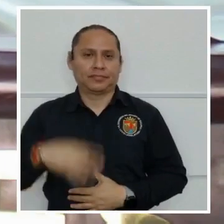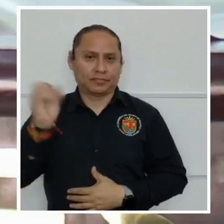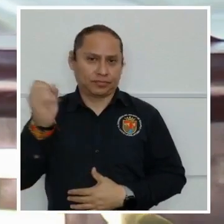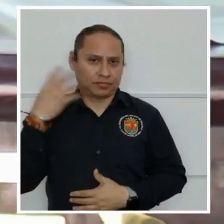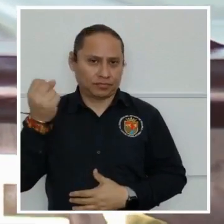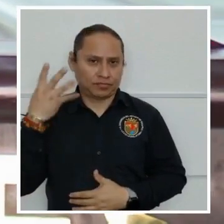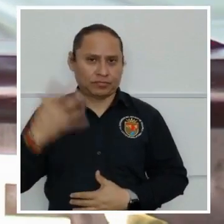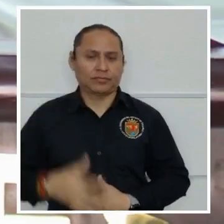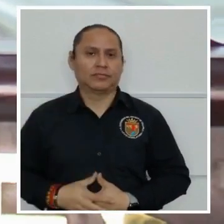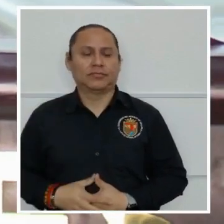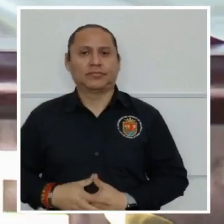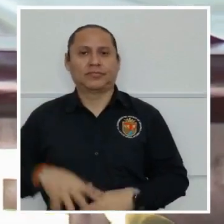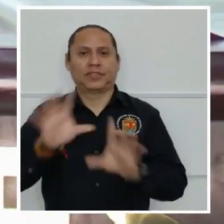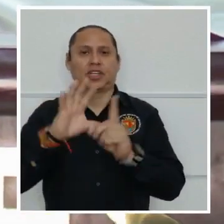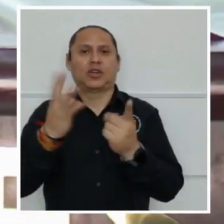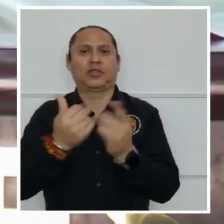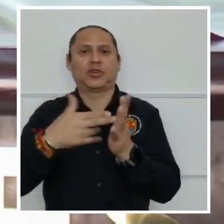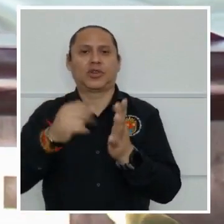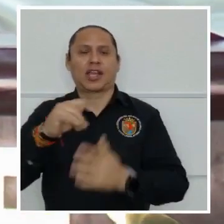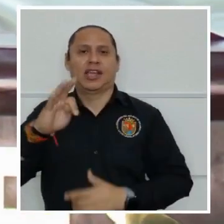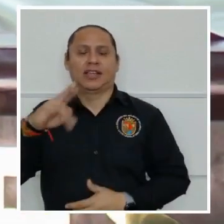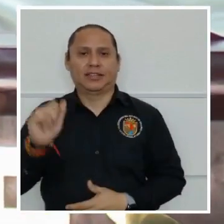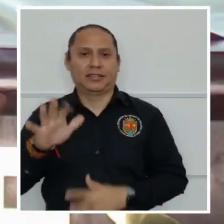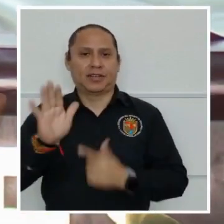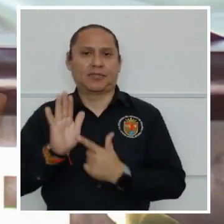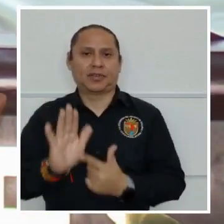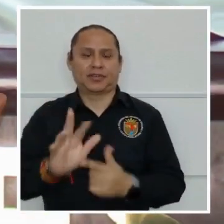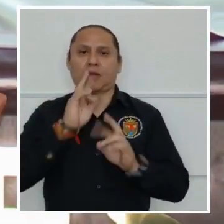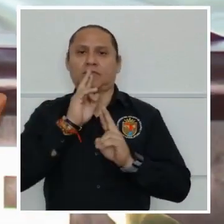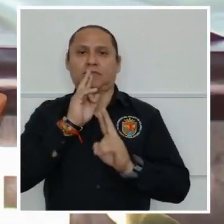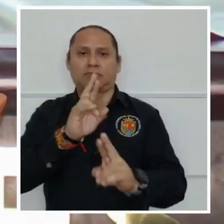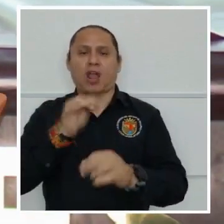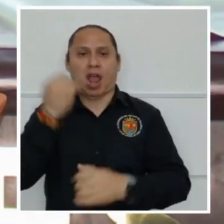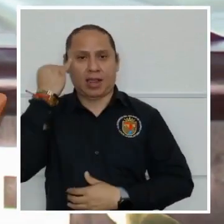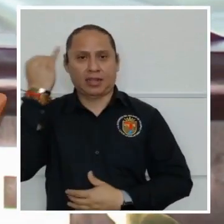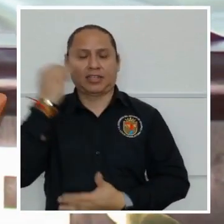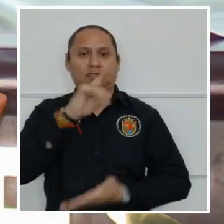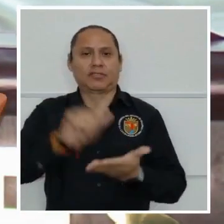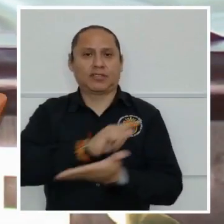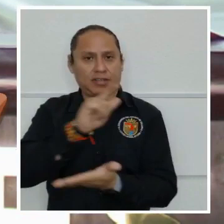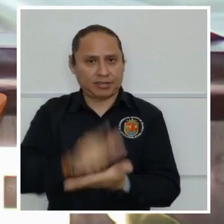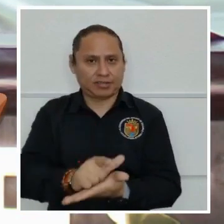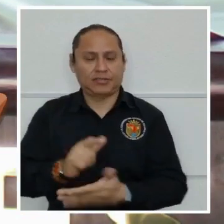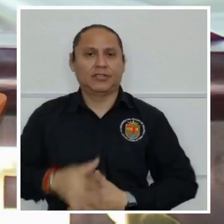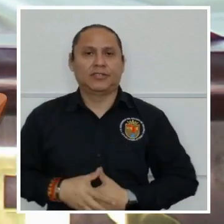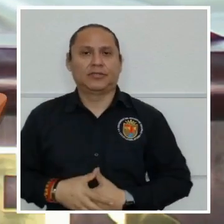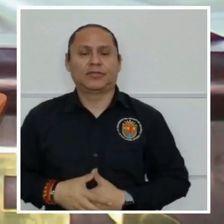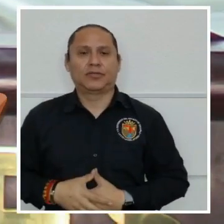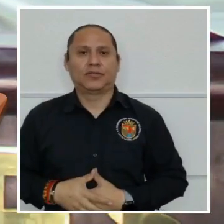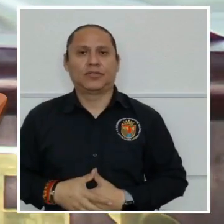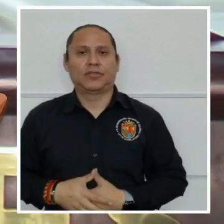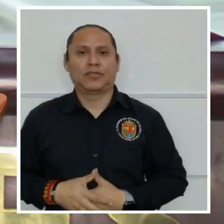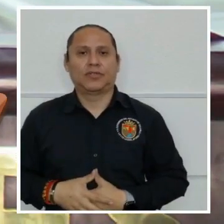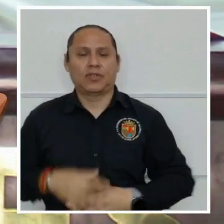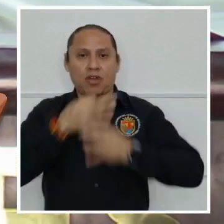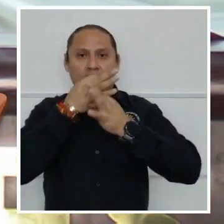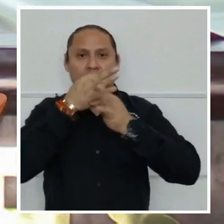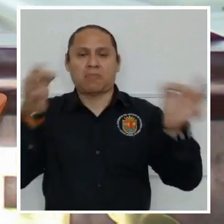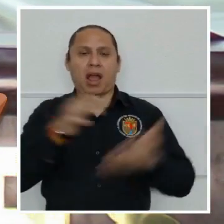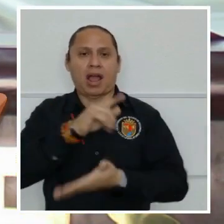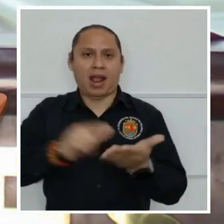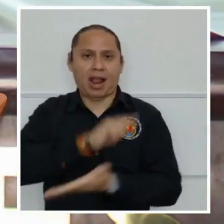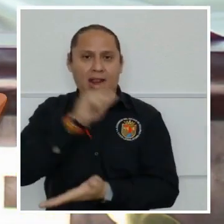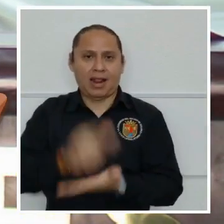Honorable Asamblea, la Comisión de Hacienda presenta dictamen relativo a la iniciativa de decreto por el que se expide la Ley